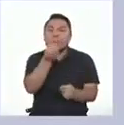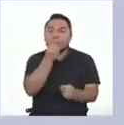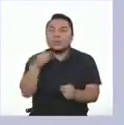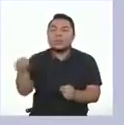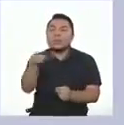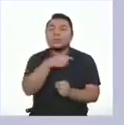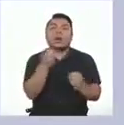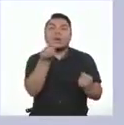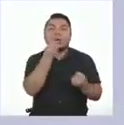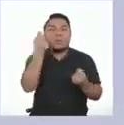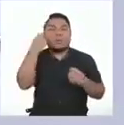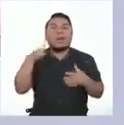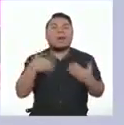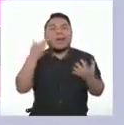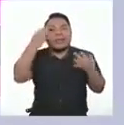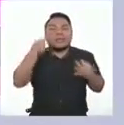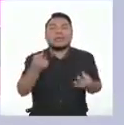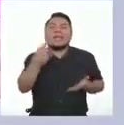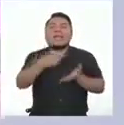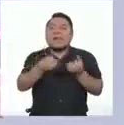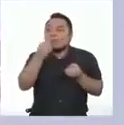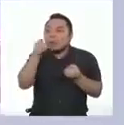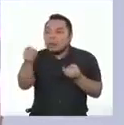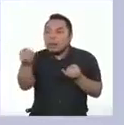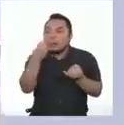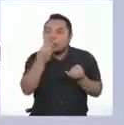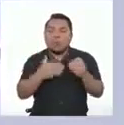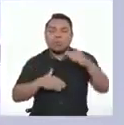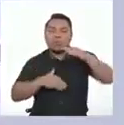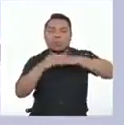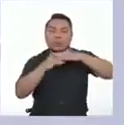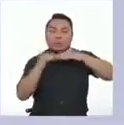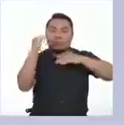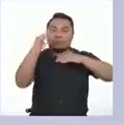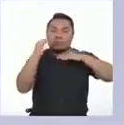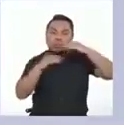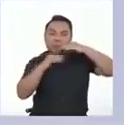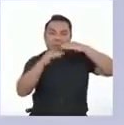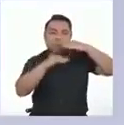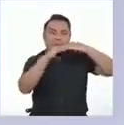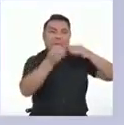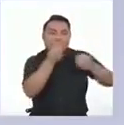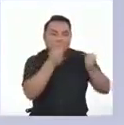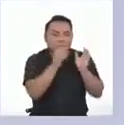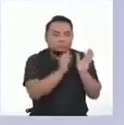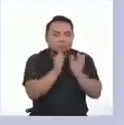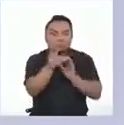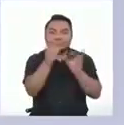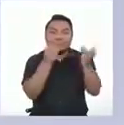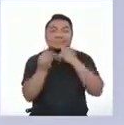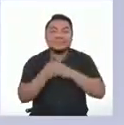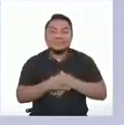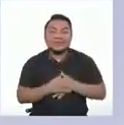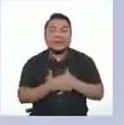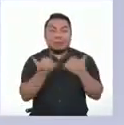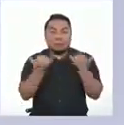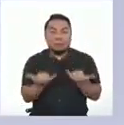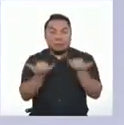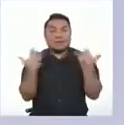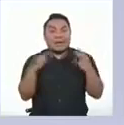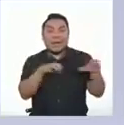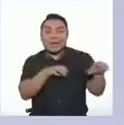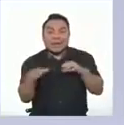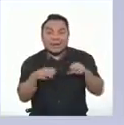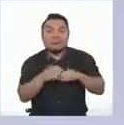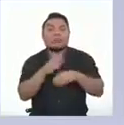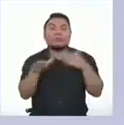de los alimentos para decidir qué tipo de alimento y cuánto debemos consumir. Y bien, el día de hoy hemos